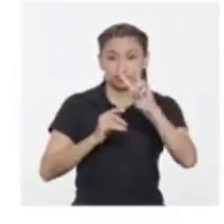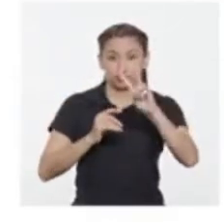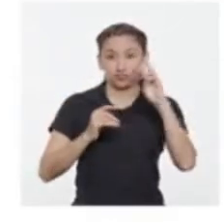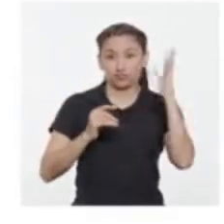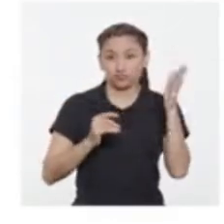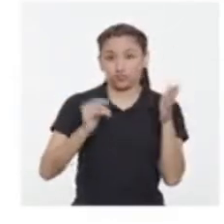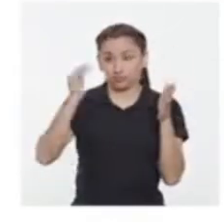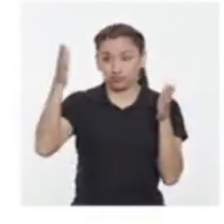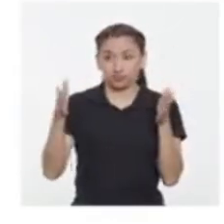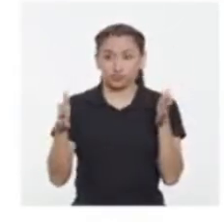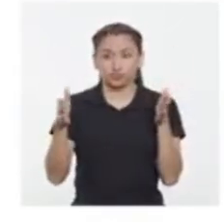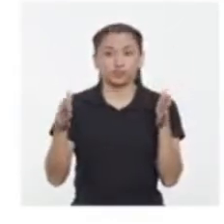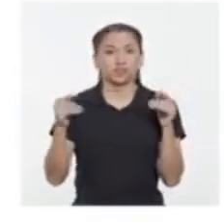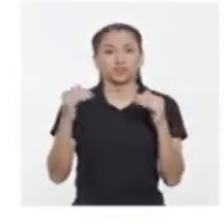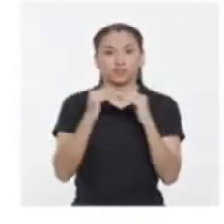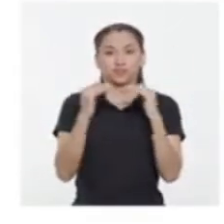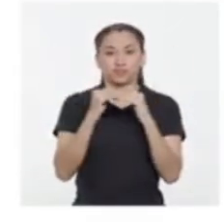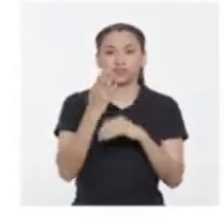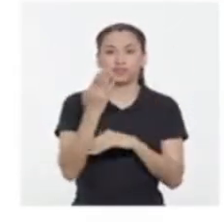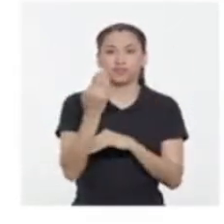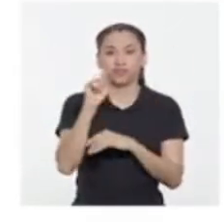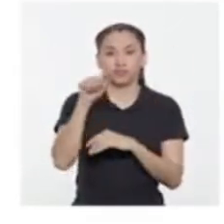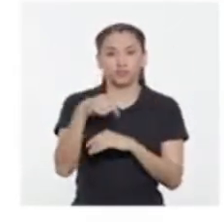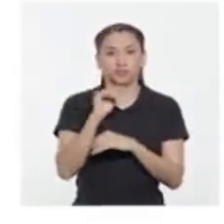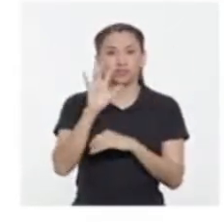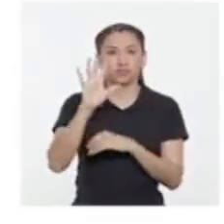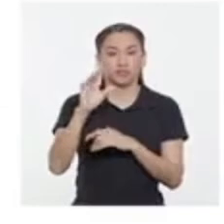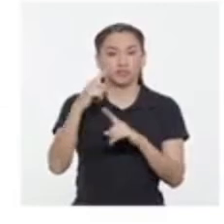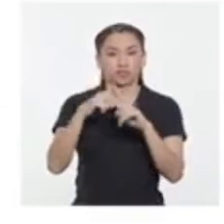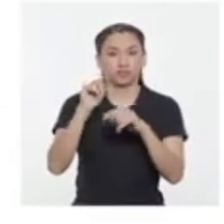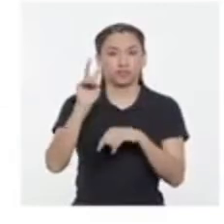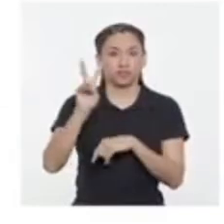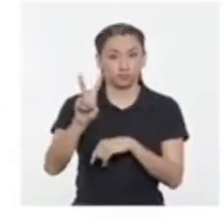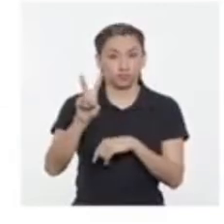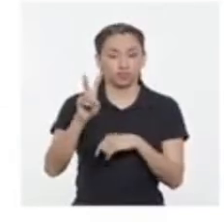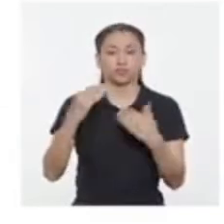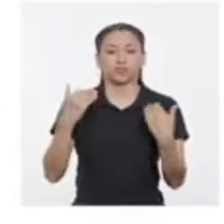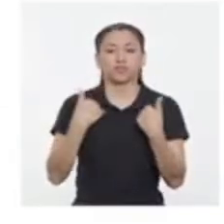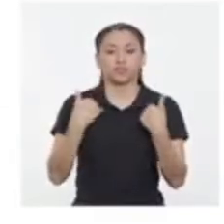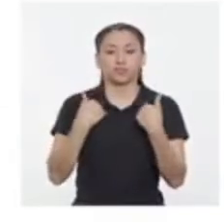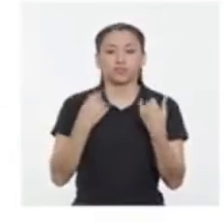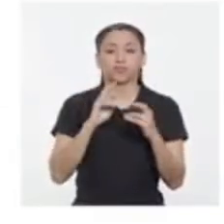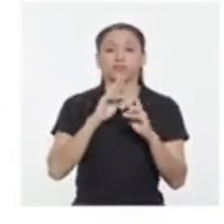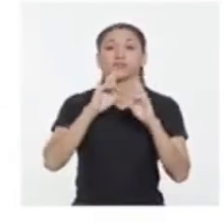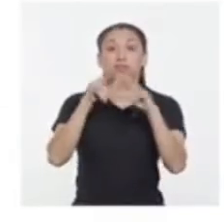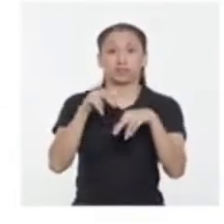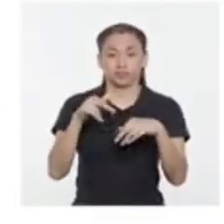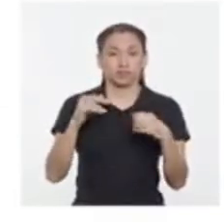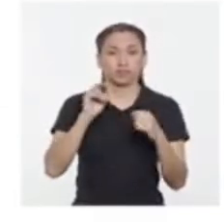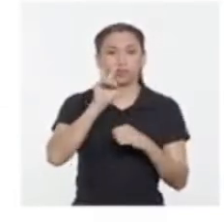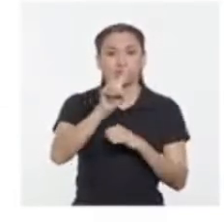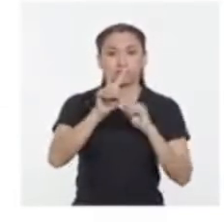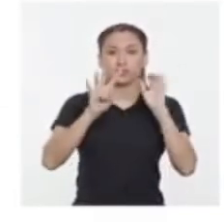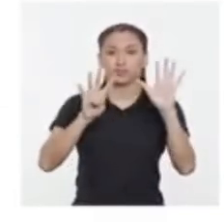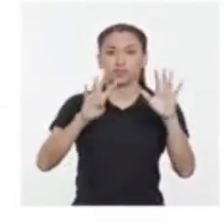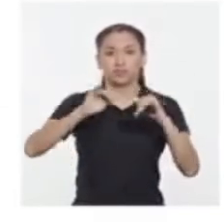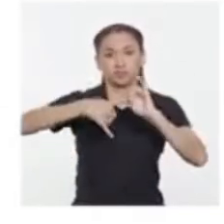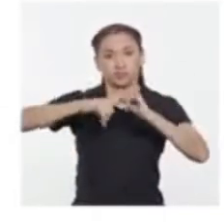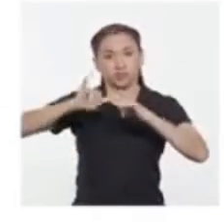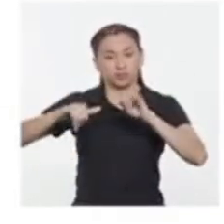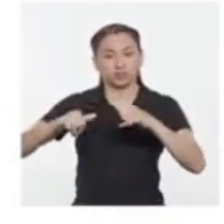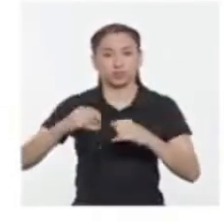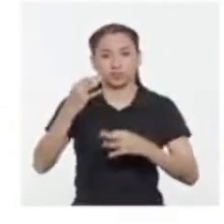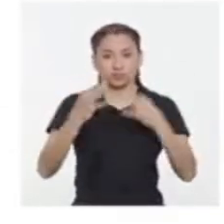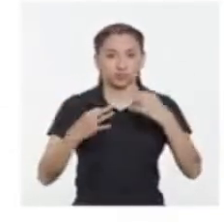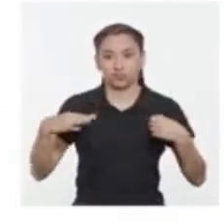listones de madera para ambas caras es igual a 14,5 por 2. Con lo cual se obtiene finalmente 29